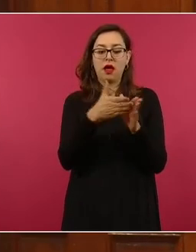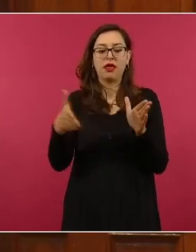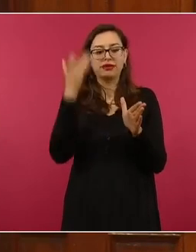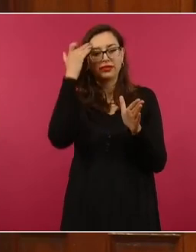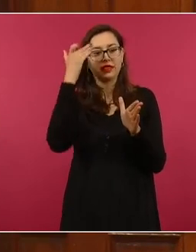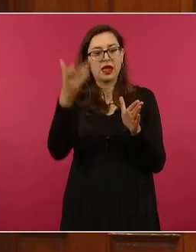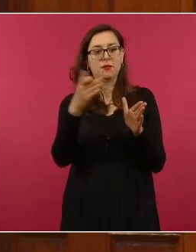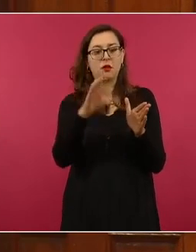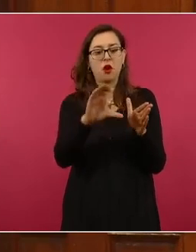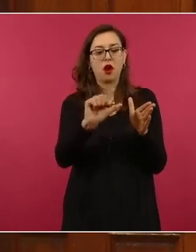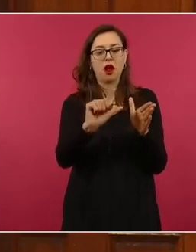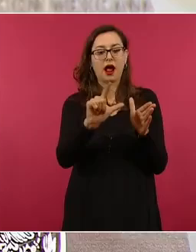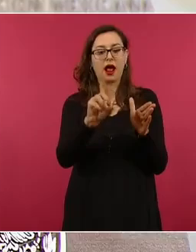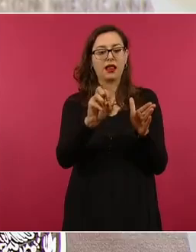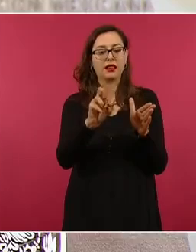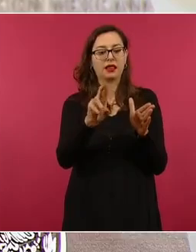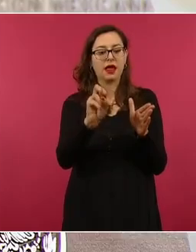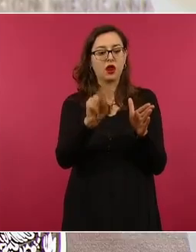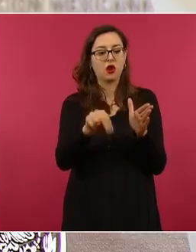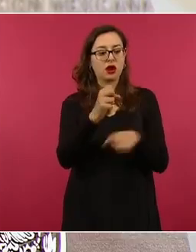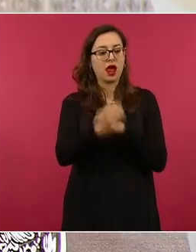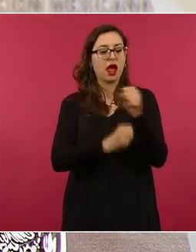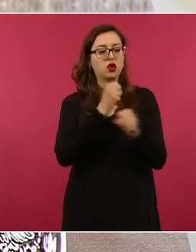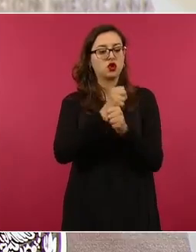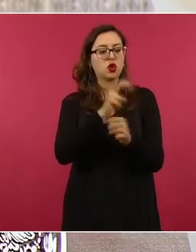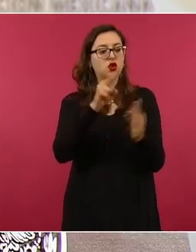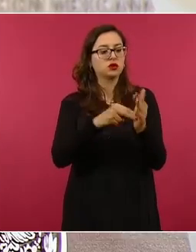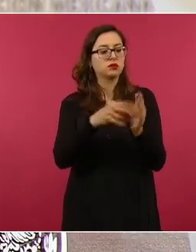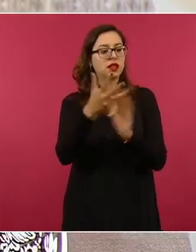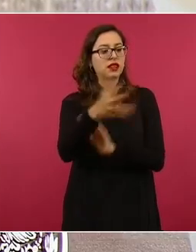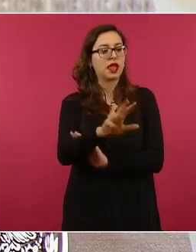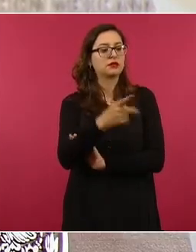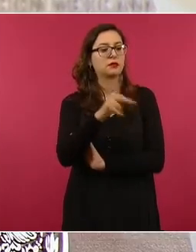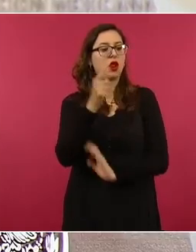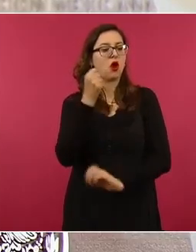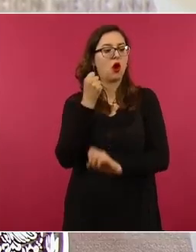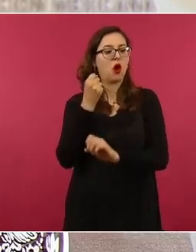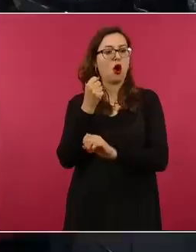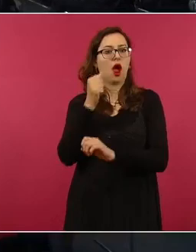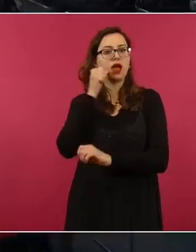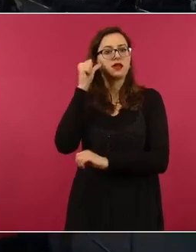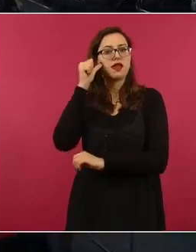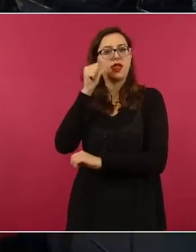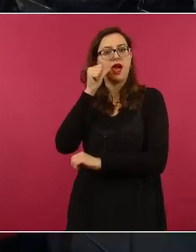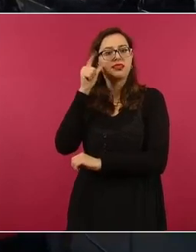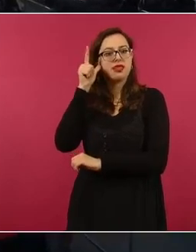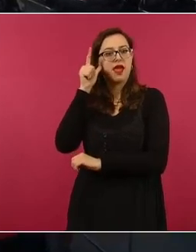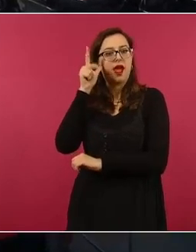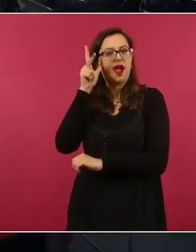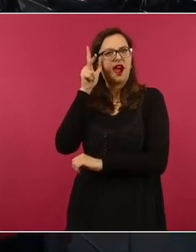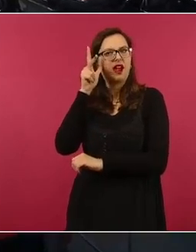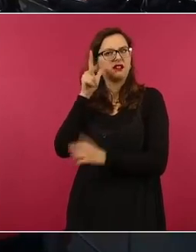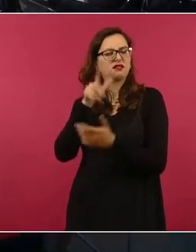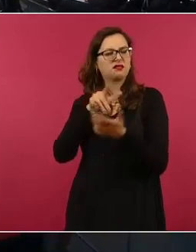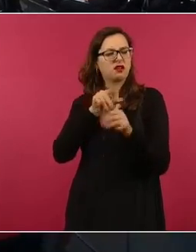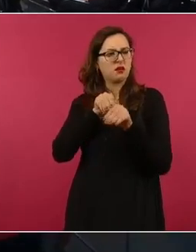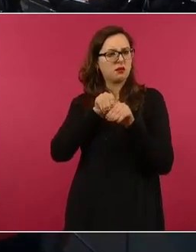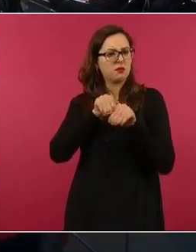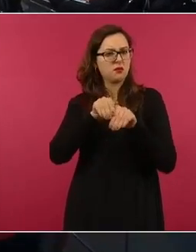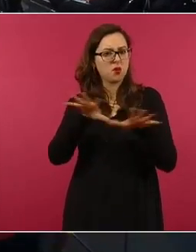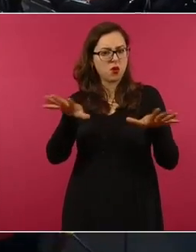creo que en 2010, pero el Twitter salió ayer o antier, a ver si lo consigues, y la